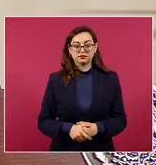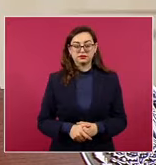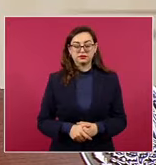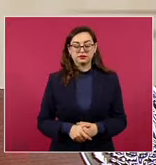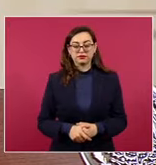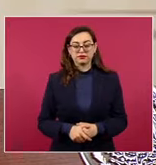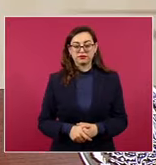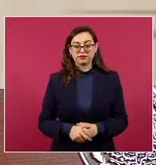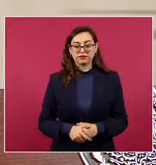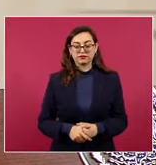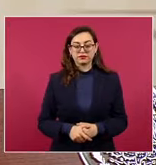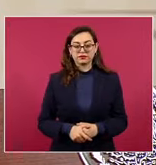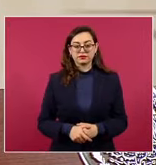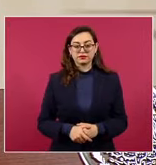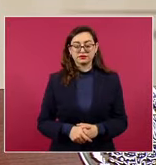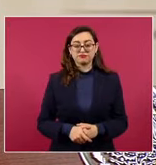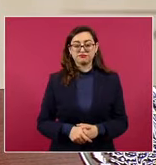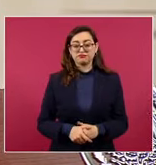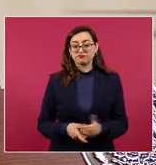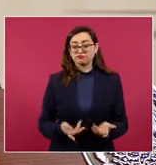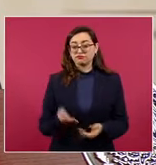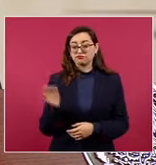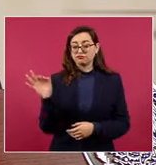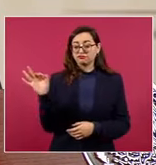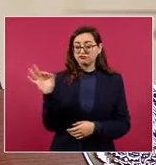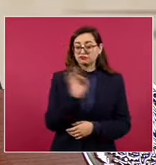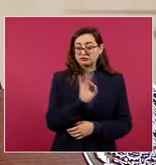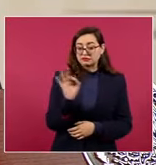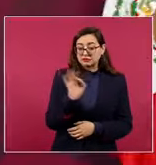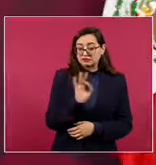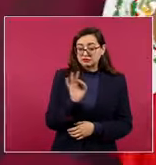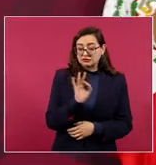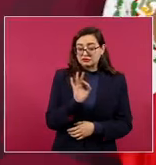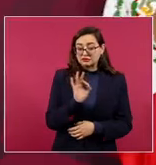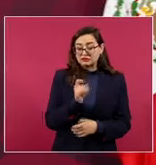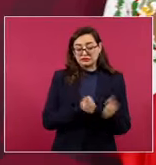que no corresponden a la realidad